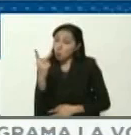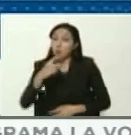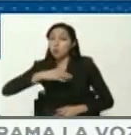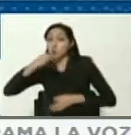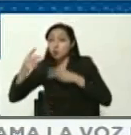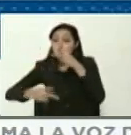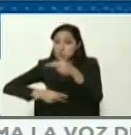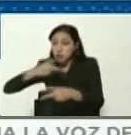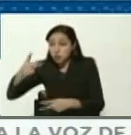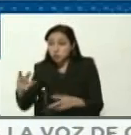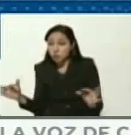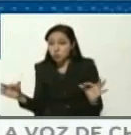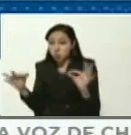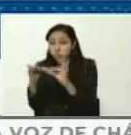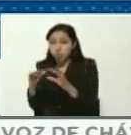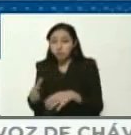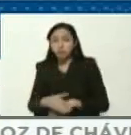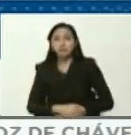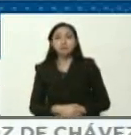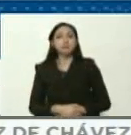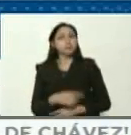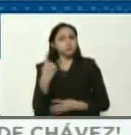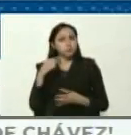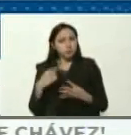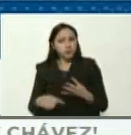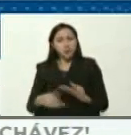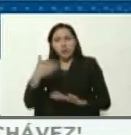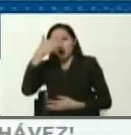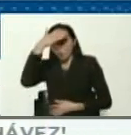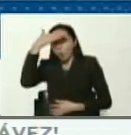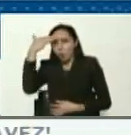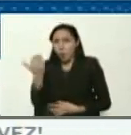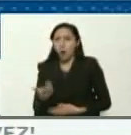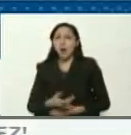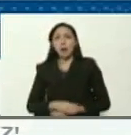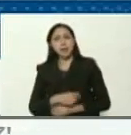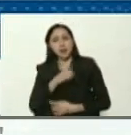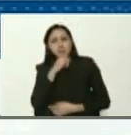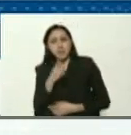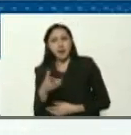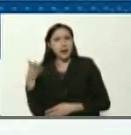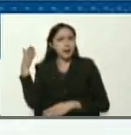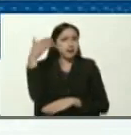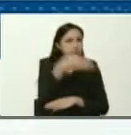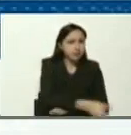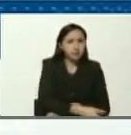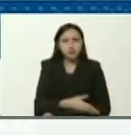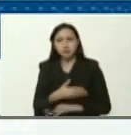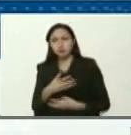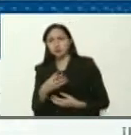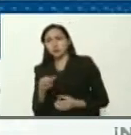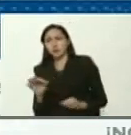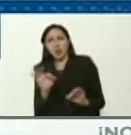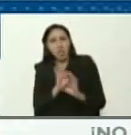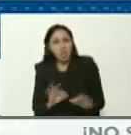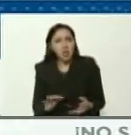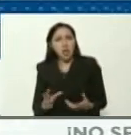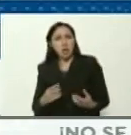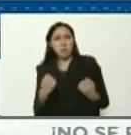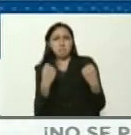unidos. Desaprender una cantidad de cosas que nos llevan a la burocracia, a la inacción, al elitismo.